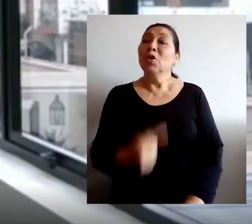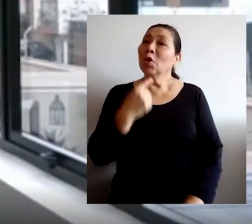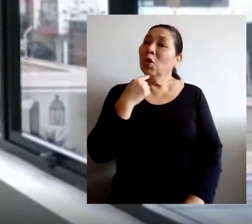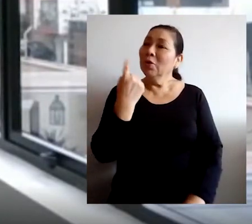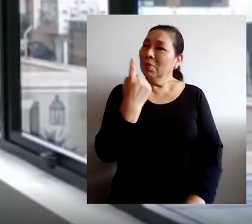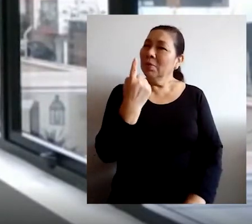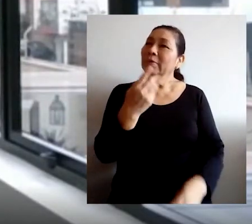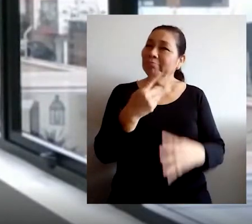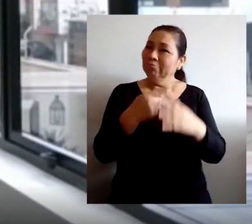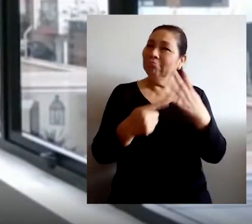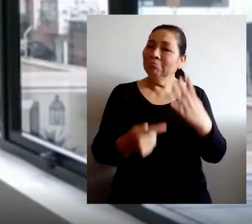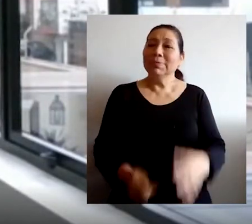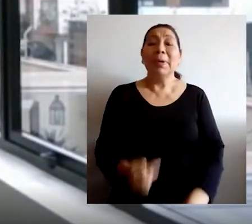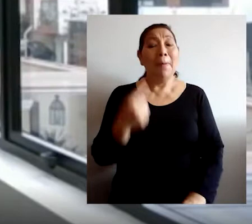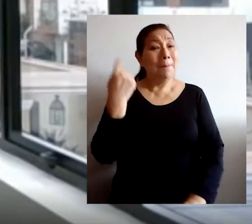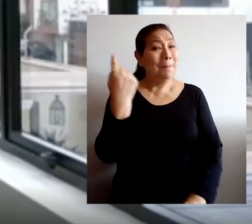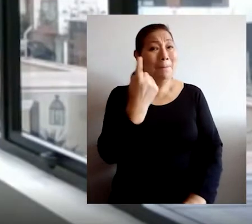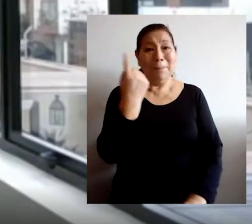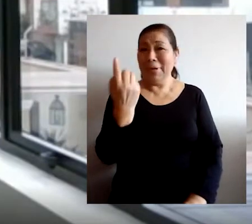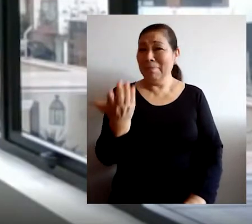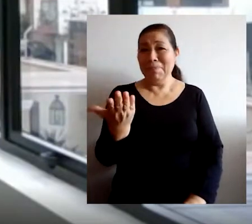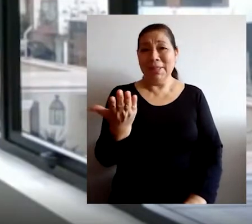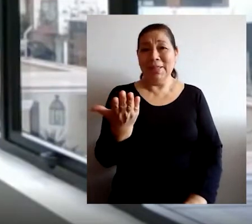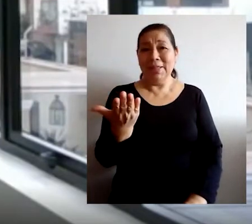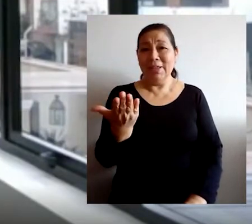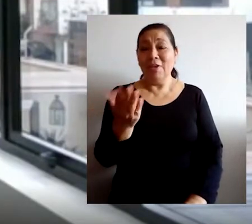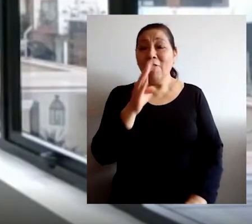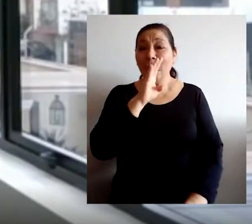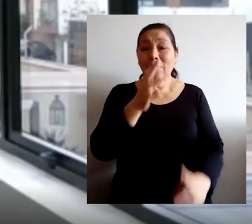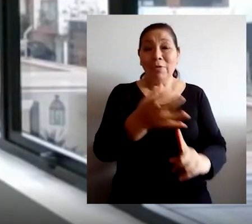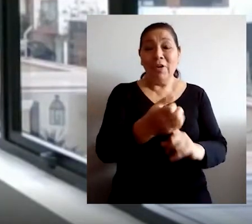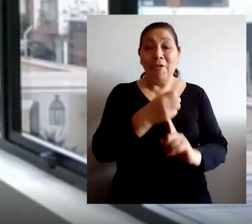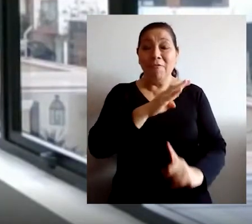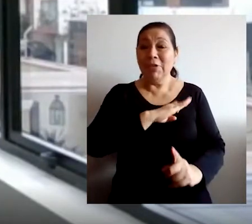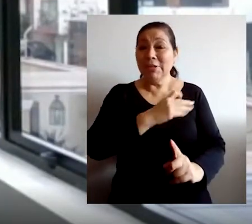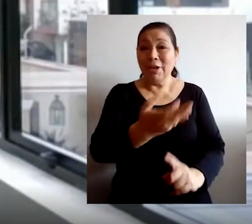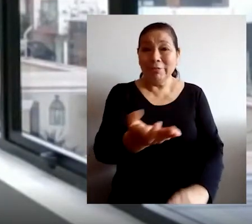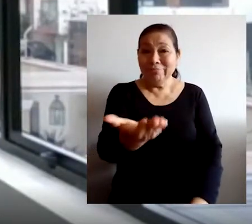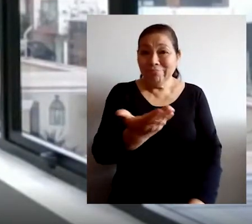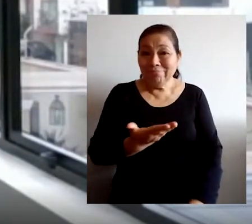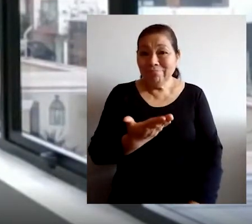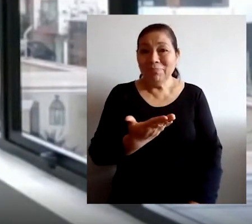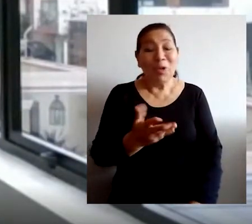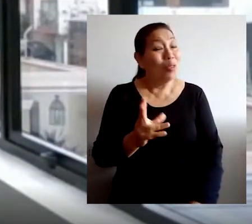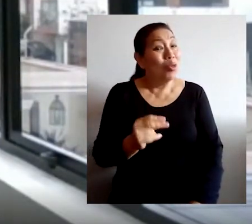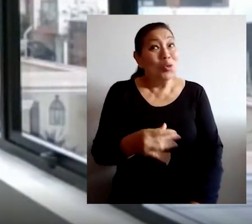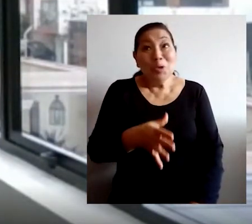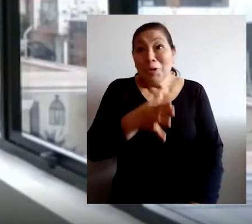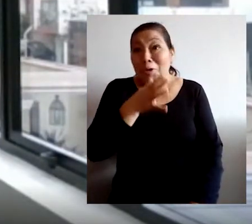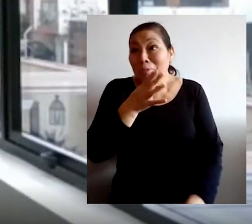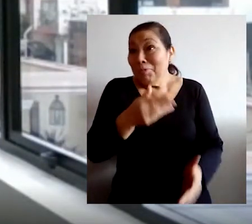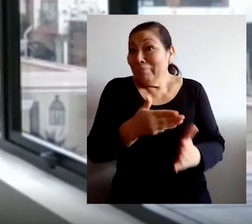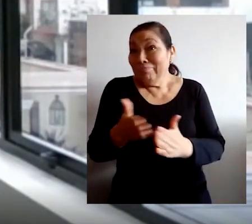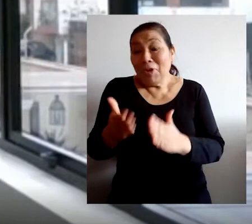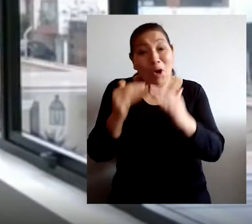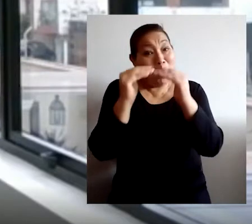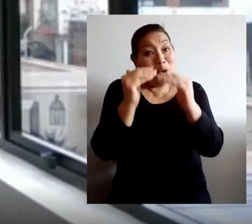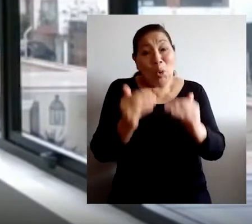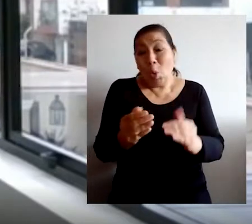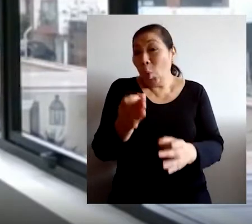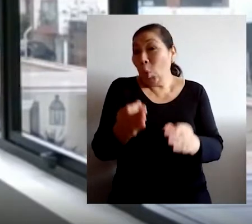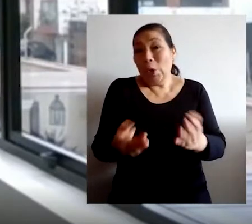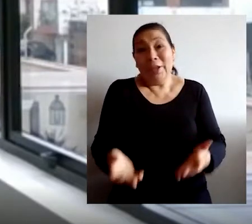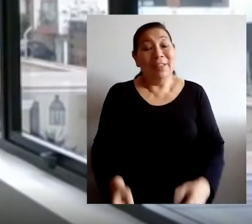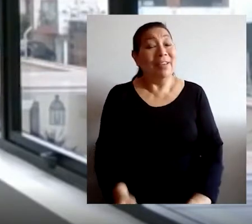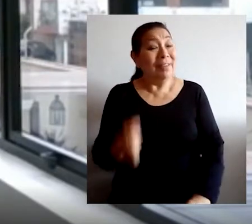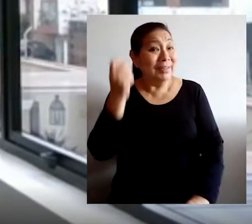referir solamente a ellos. El primero es referente a la confiscación como tal. No sé cómo sacarlo del ordenamiento jurídico